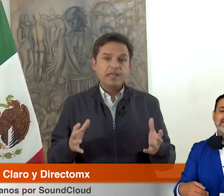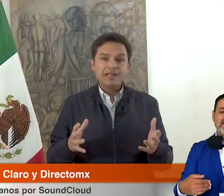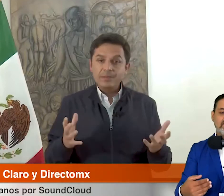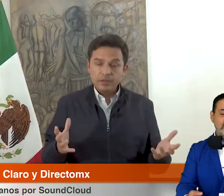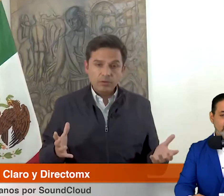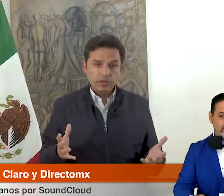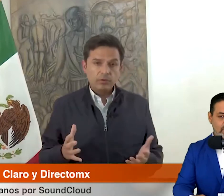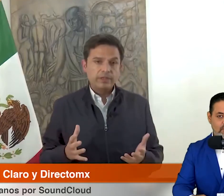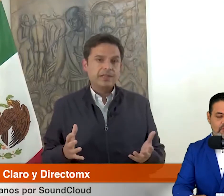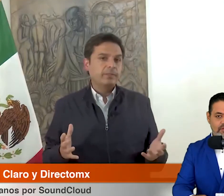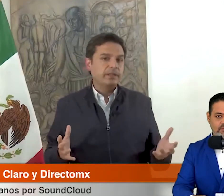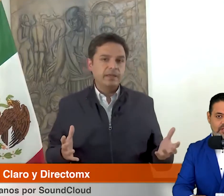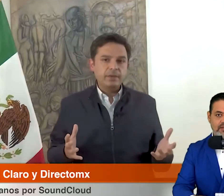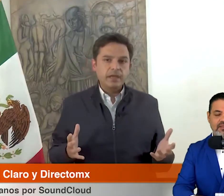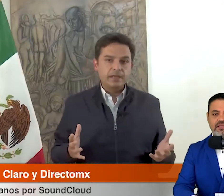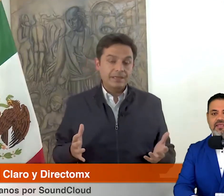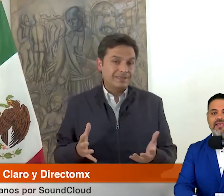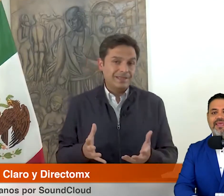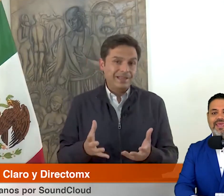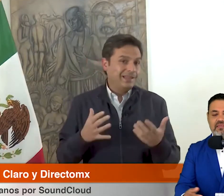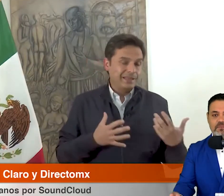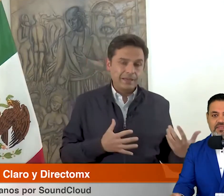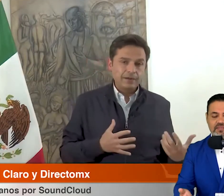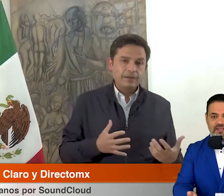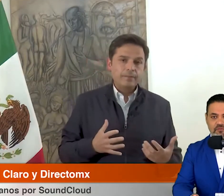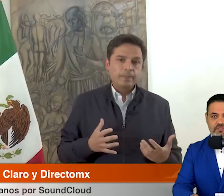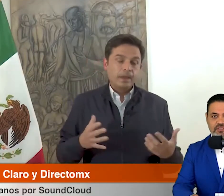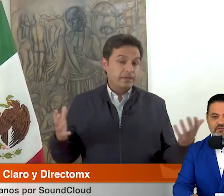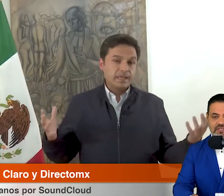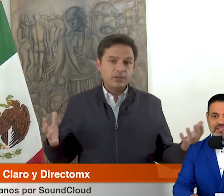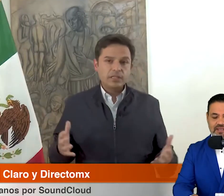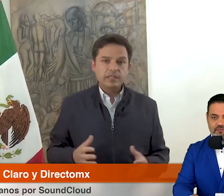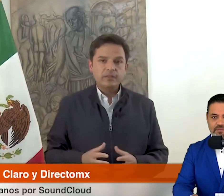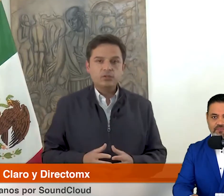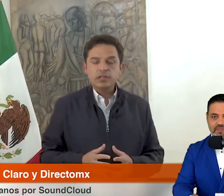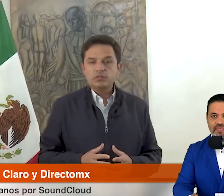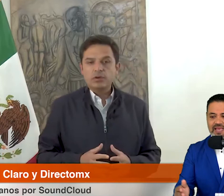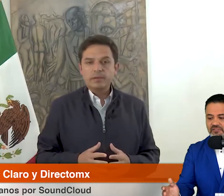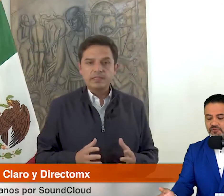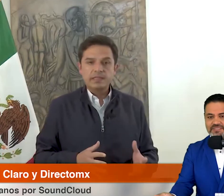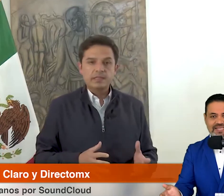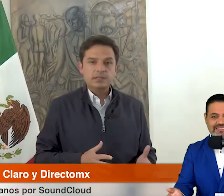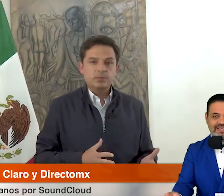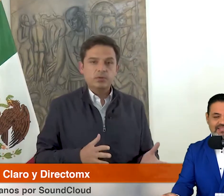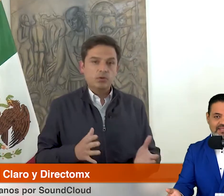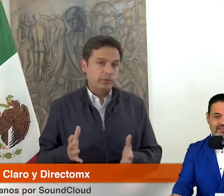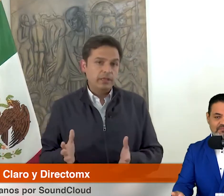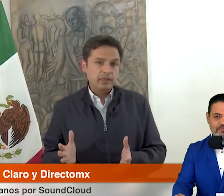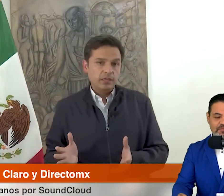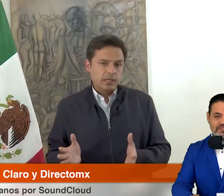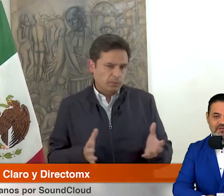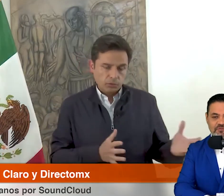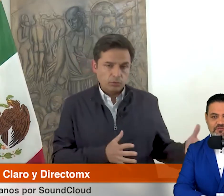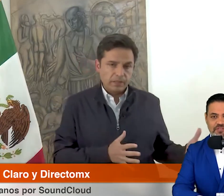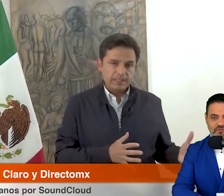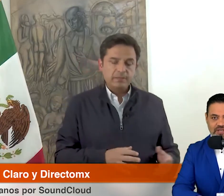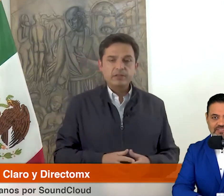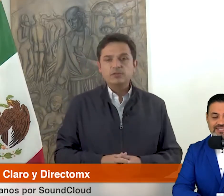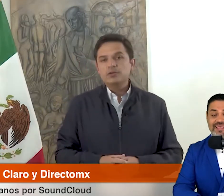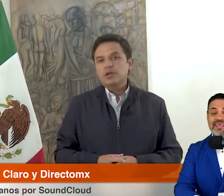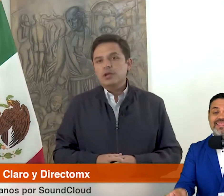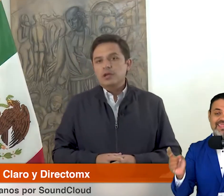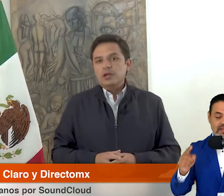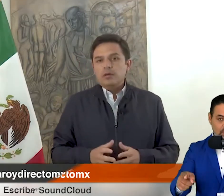El Servicio Meteorológico Nacional, que depende de la Comisión Nacional del Agua, a su vez de la Secretaría del Medio Ambiente y Recursos